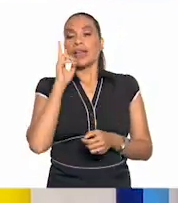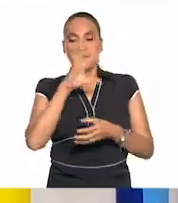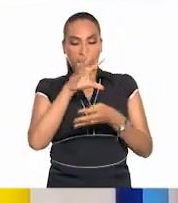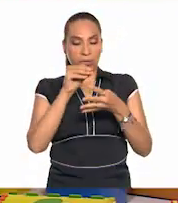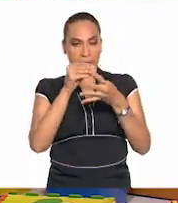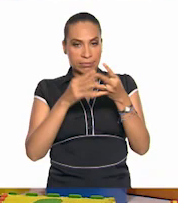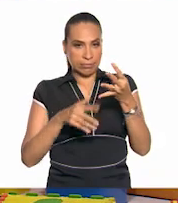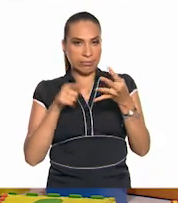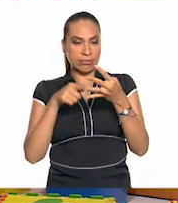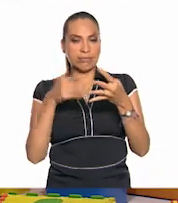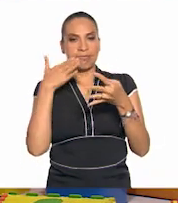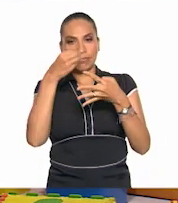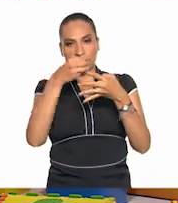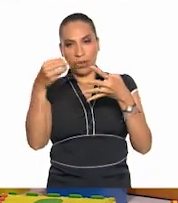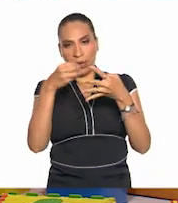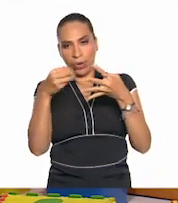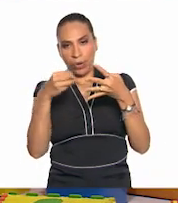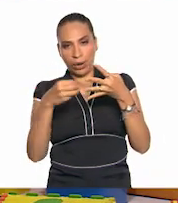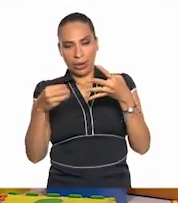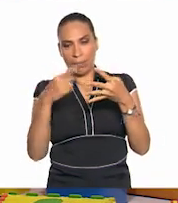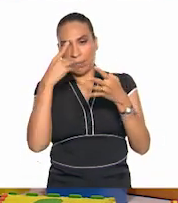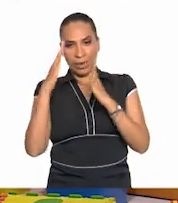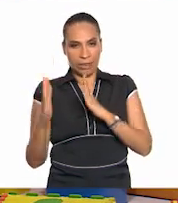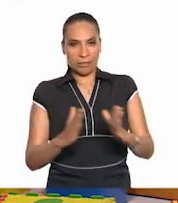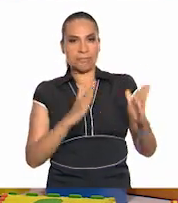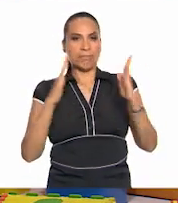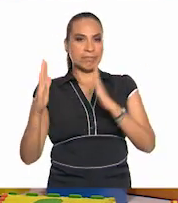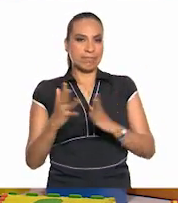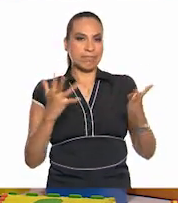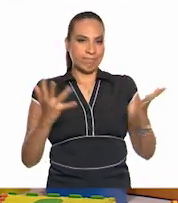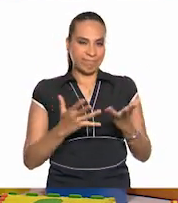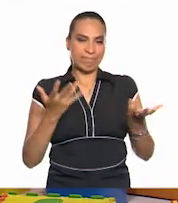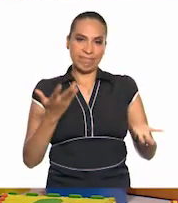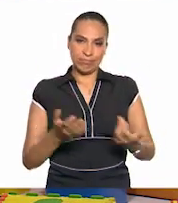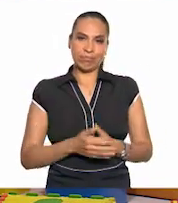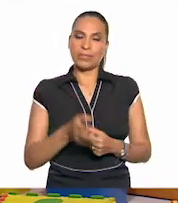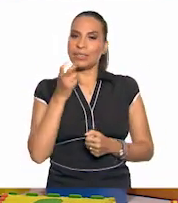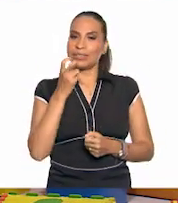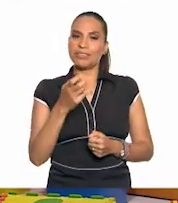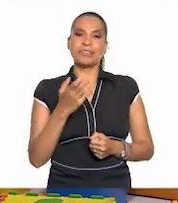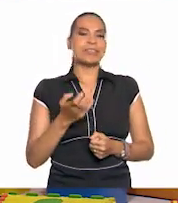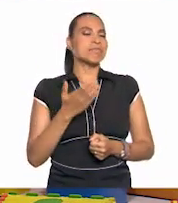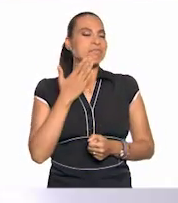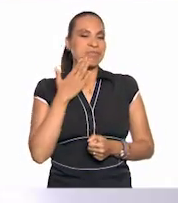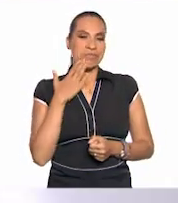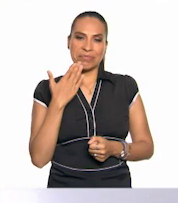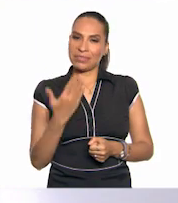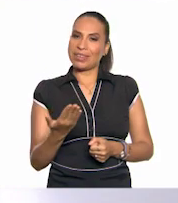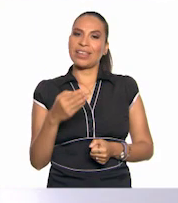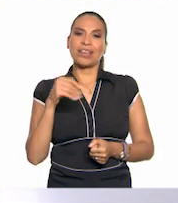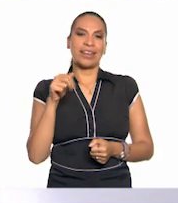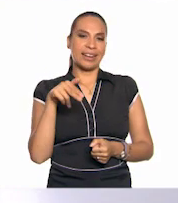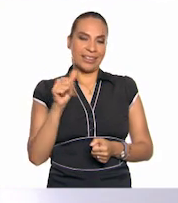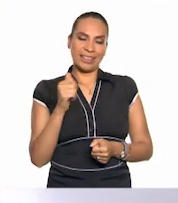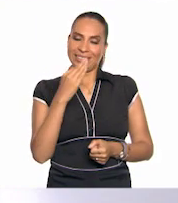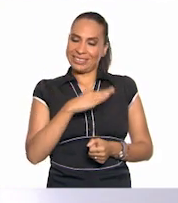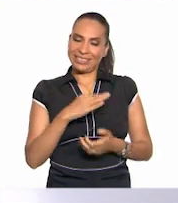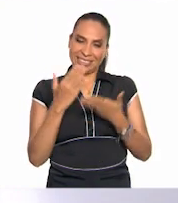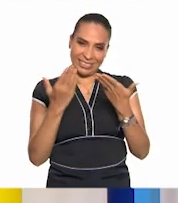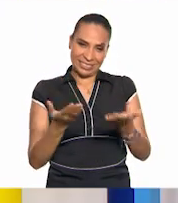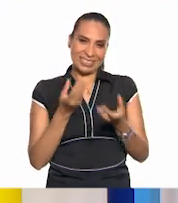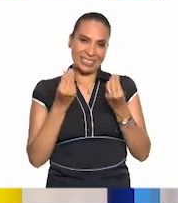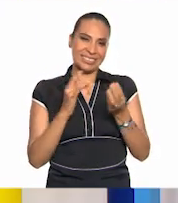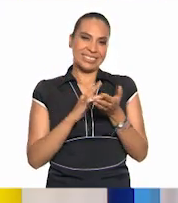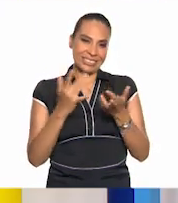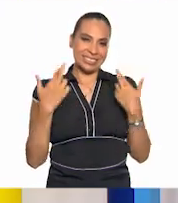un cierto orden en la secuencia de elaboración. Exactamente. Eso está genial, Mariana. Te felicito.